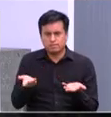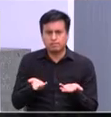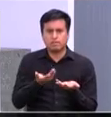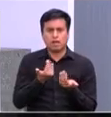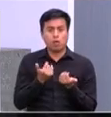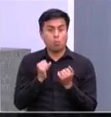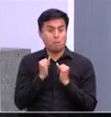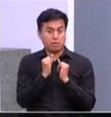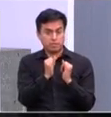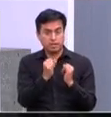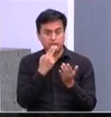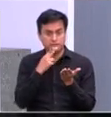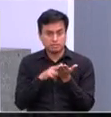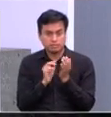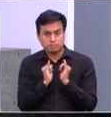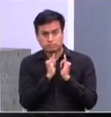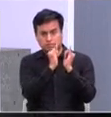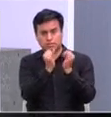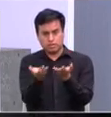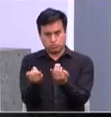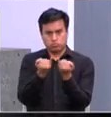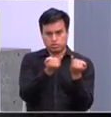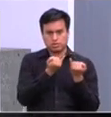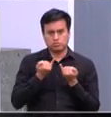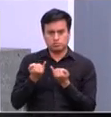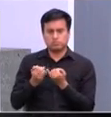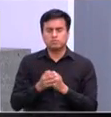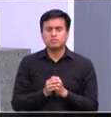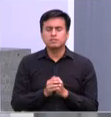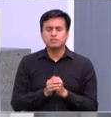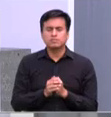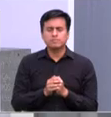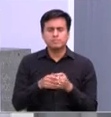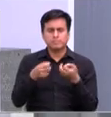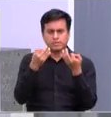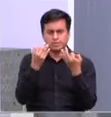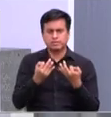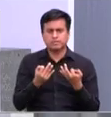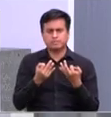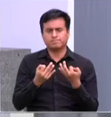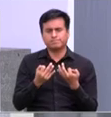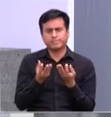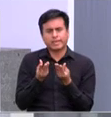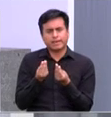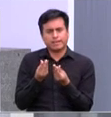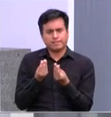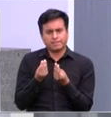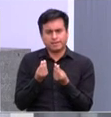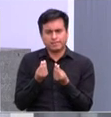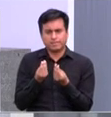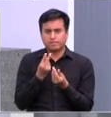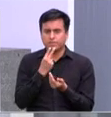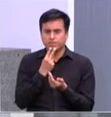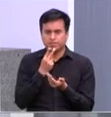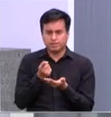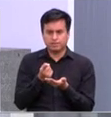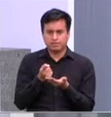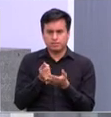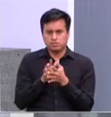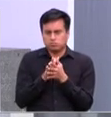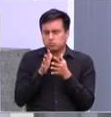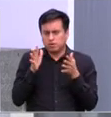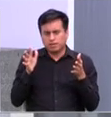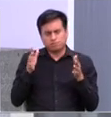algún mensaje que comunicarnos. La certeza de que la calidad de la vida es